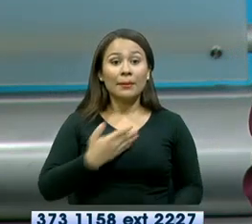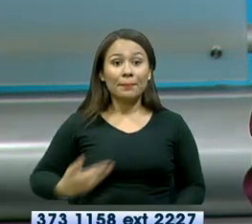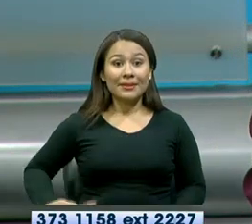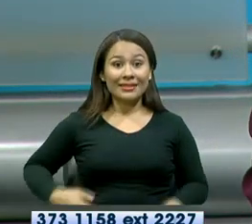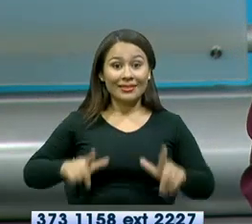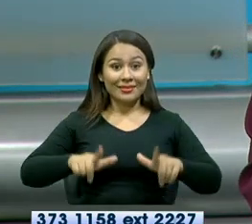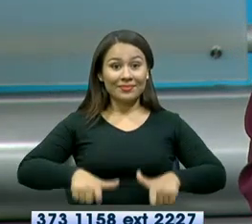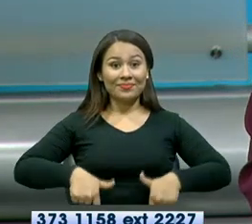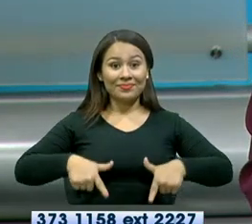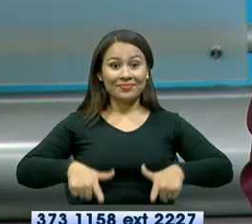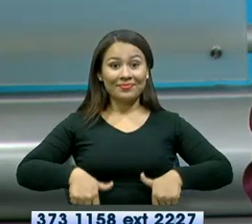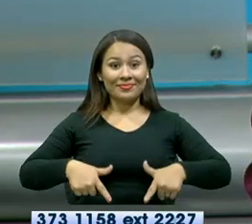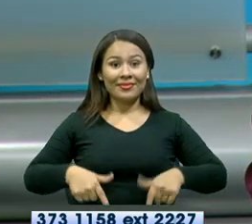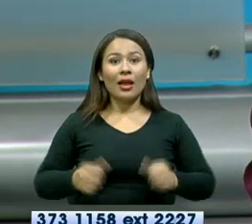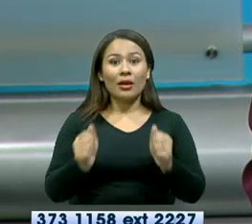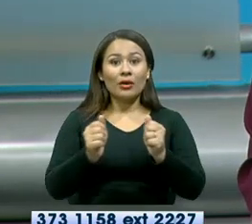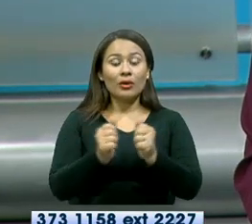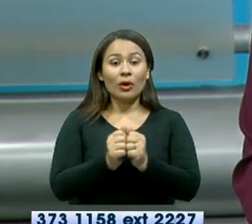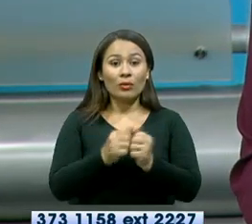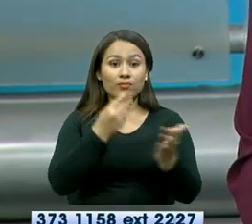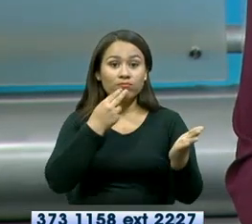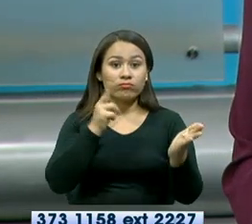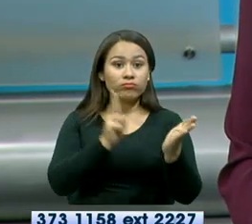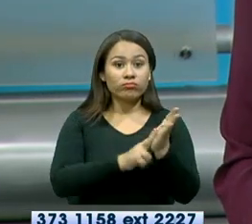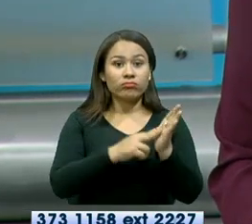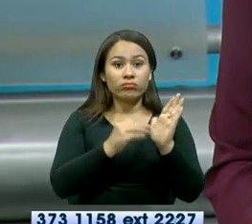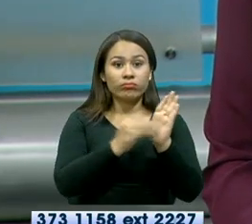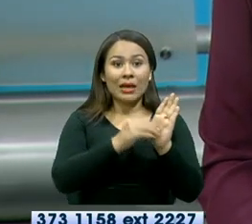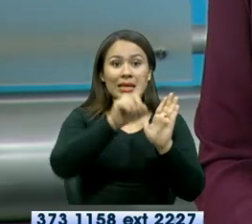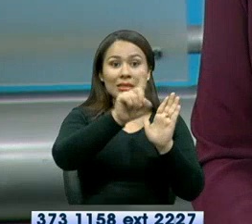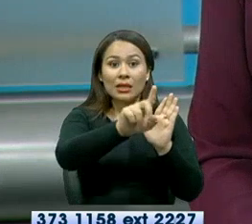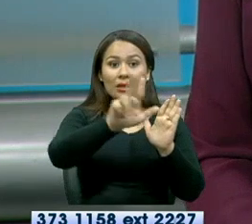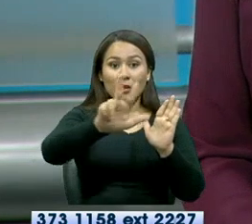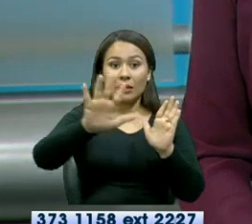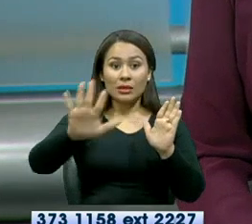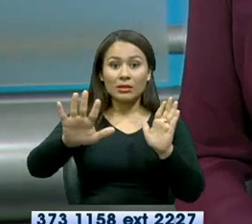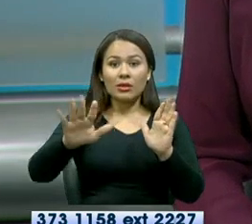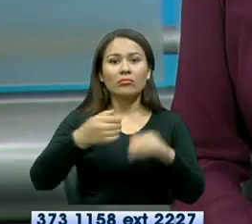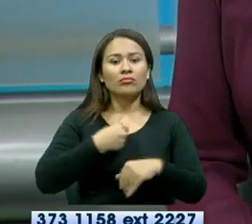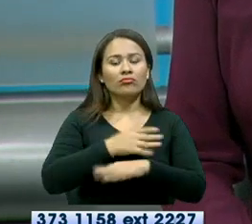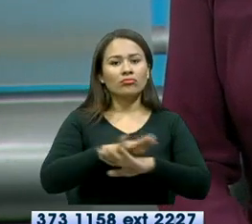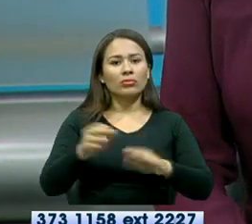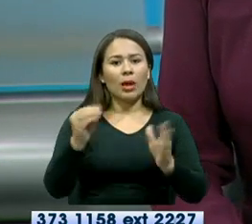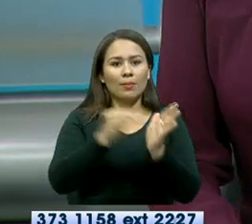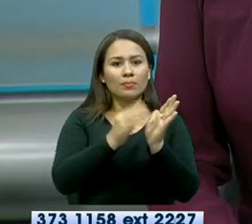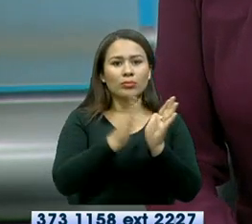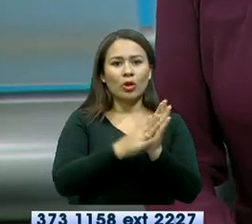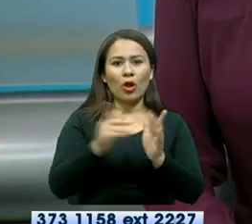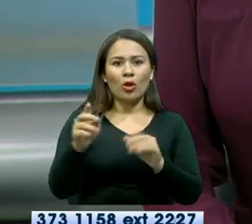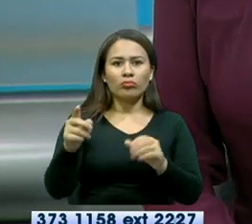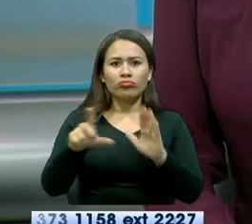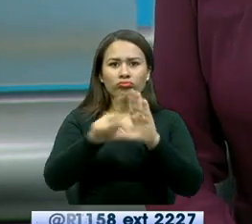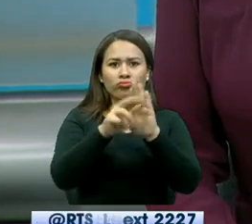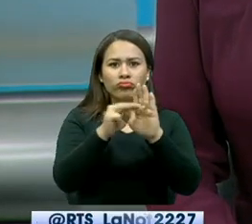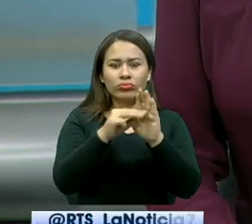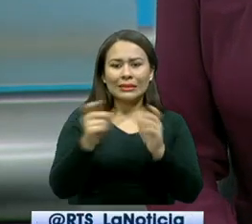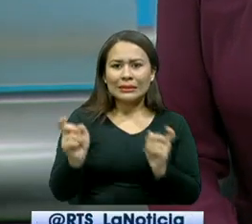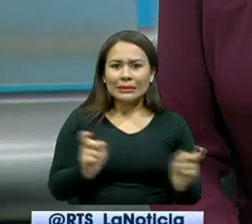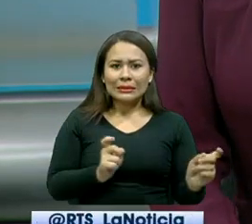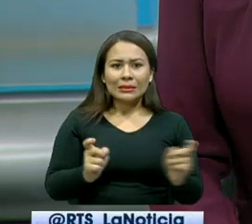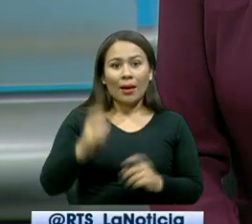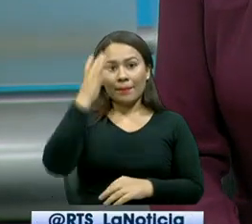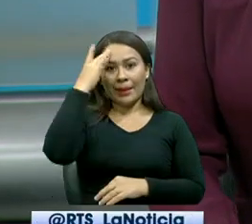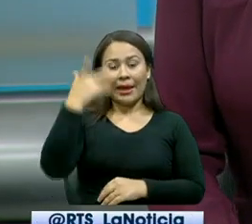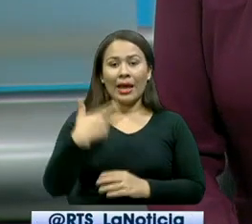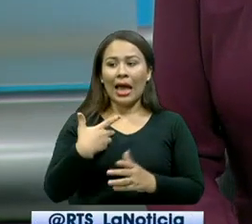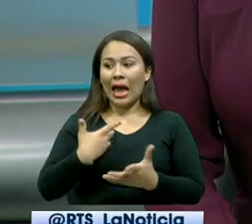Lenín Moreno, a través del decreto ejecutivo número 135, fijó las normas de optimización y austeridad del gasto